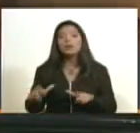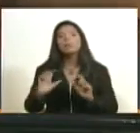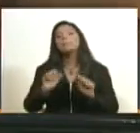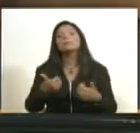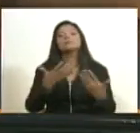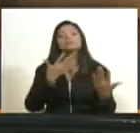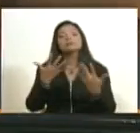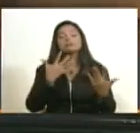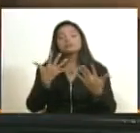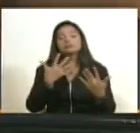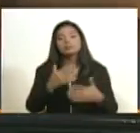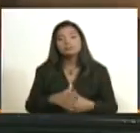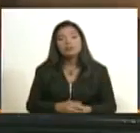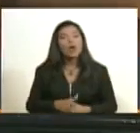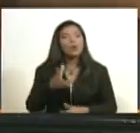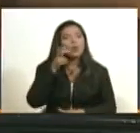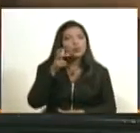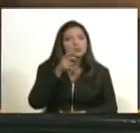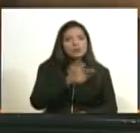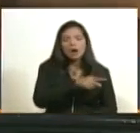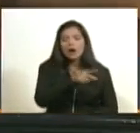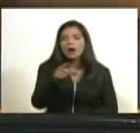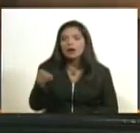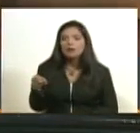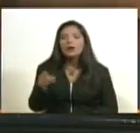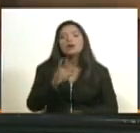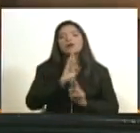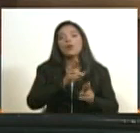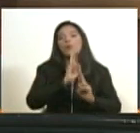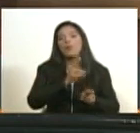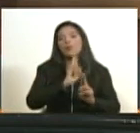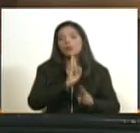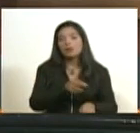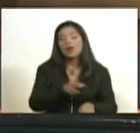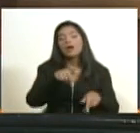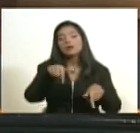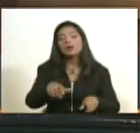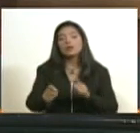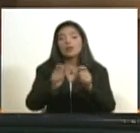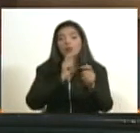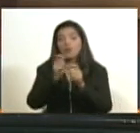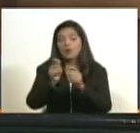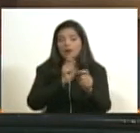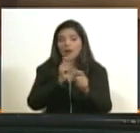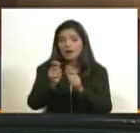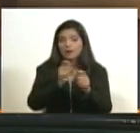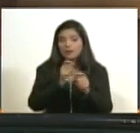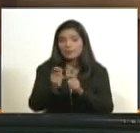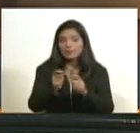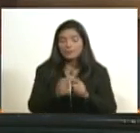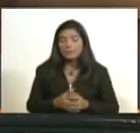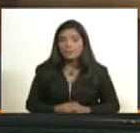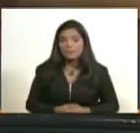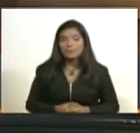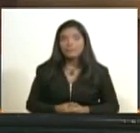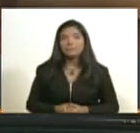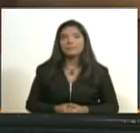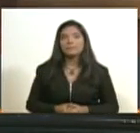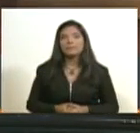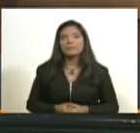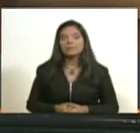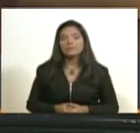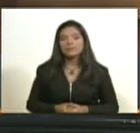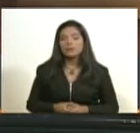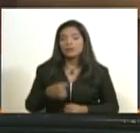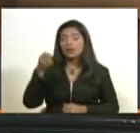interactuar, escuchar, responder y que esta rueda de prensa, como un halo de luz así